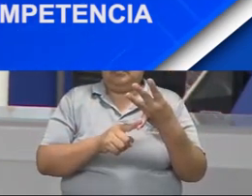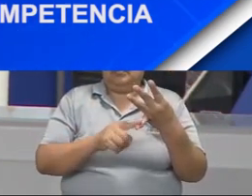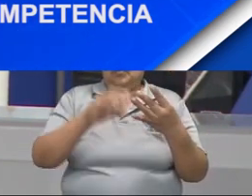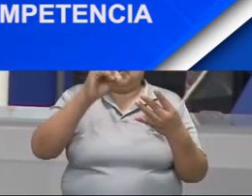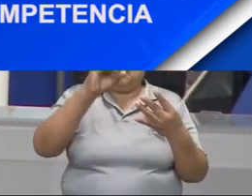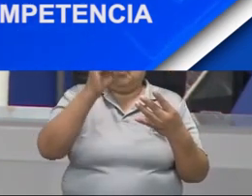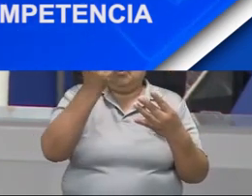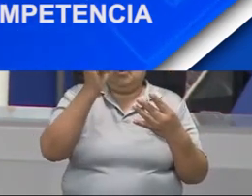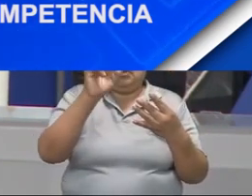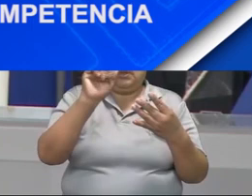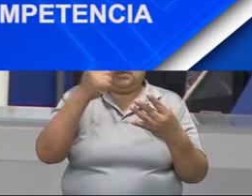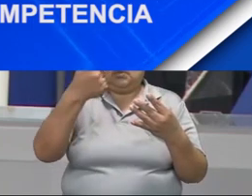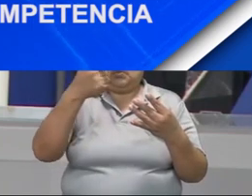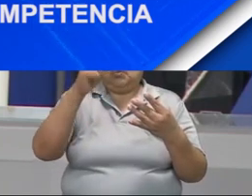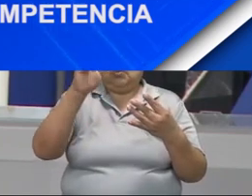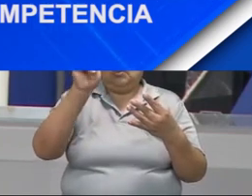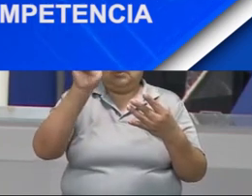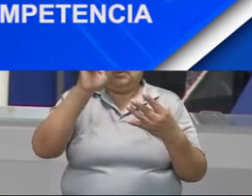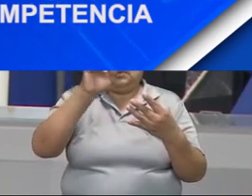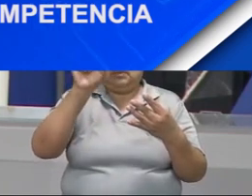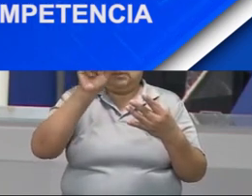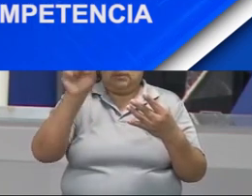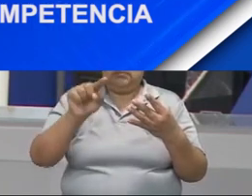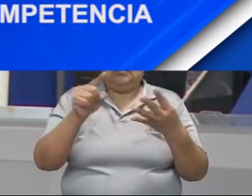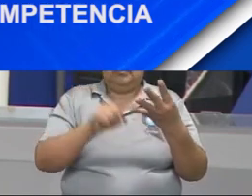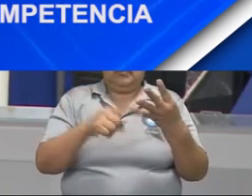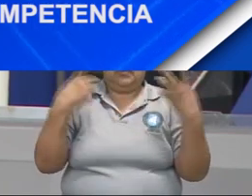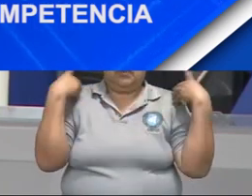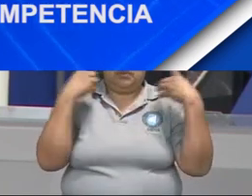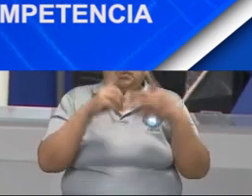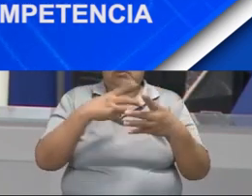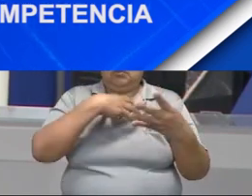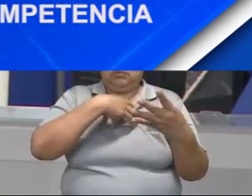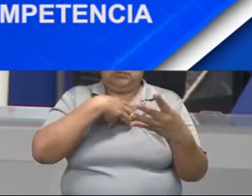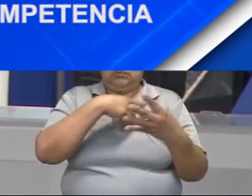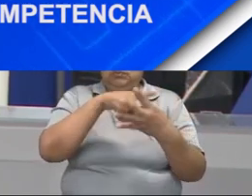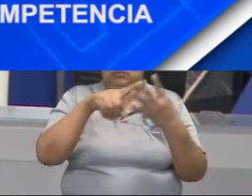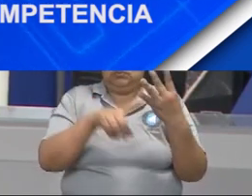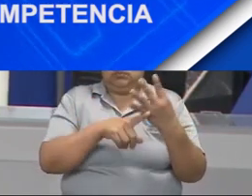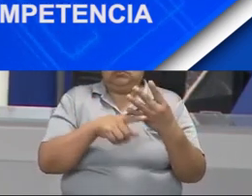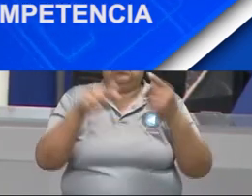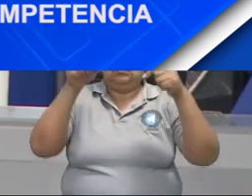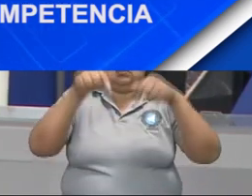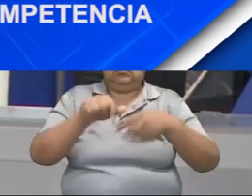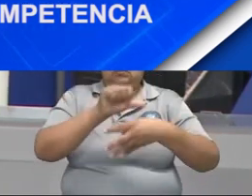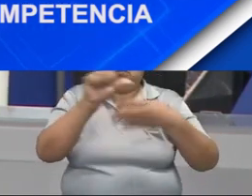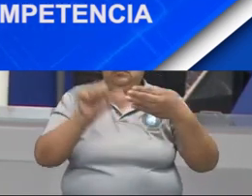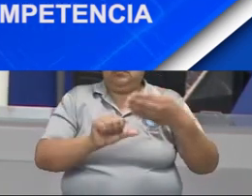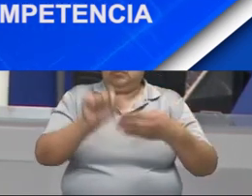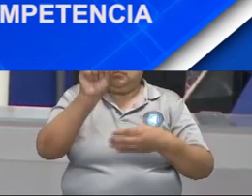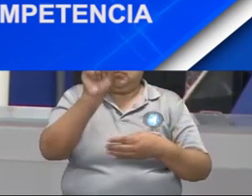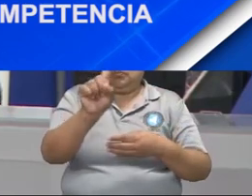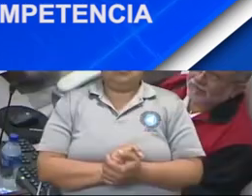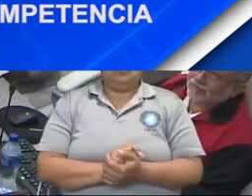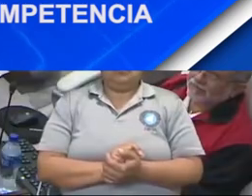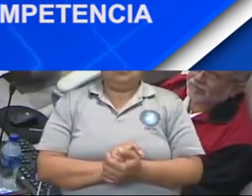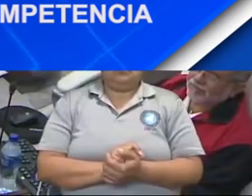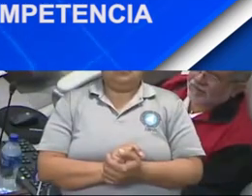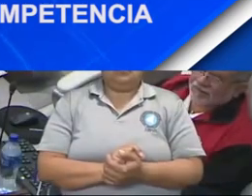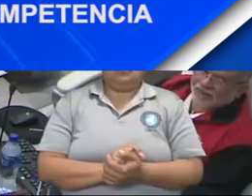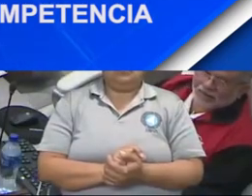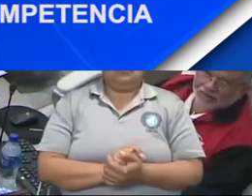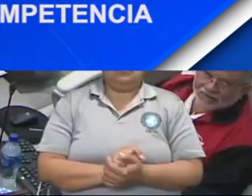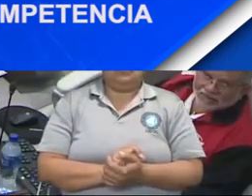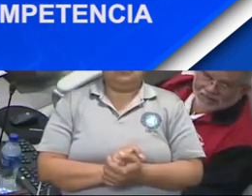Bashir. Los dos militares tienen posiciones contrapuestas sobre los planes de integrar las FARC al ejército regular, una condición clave